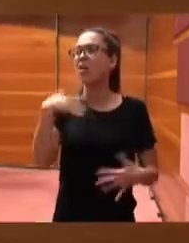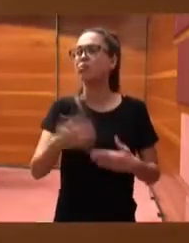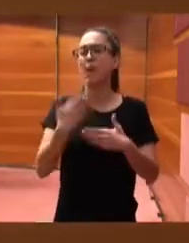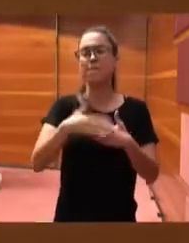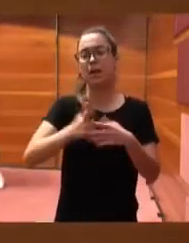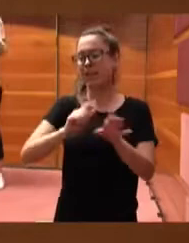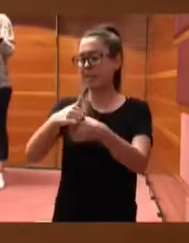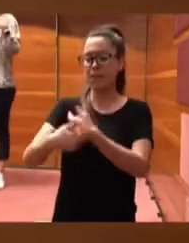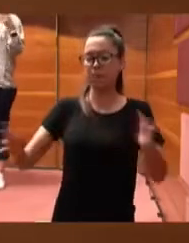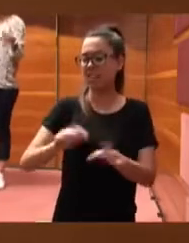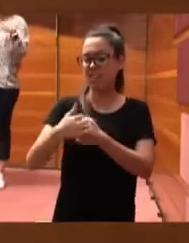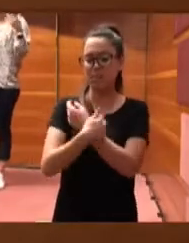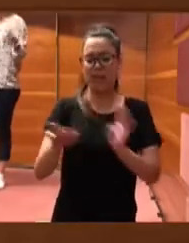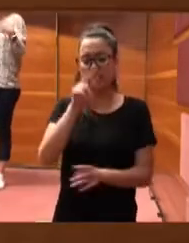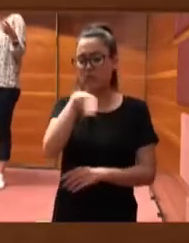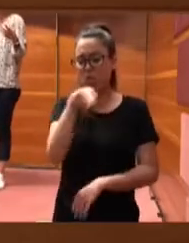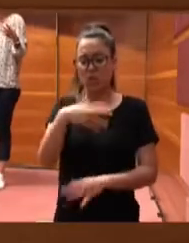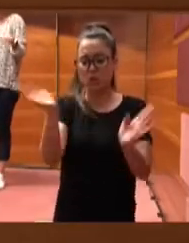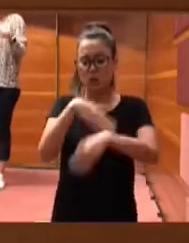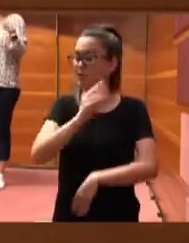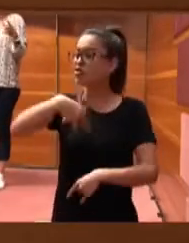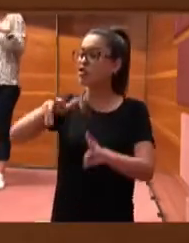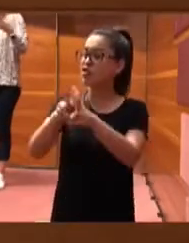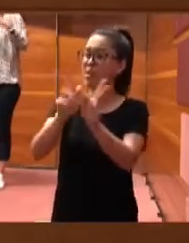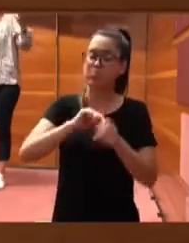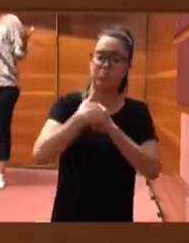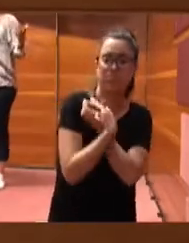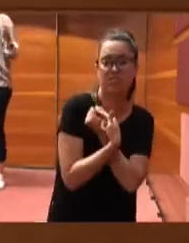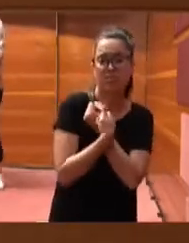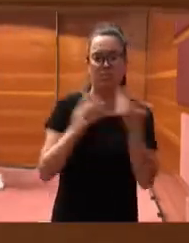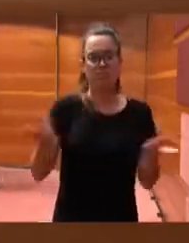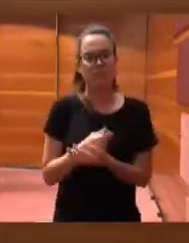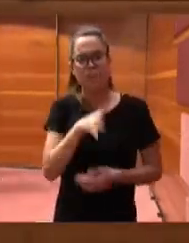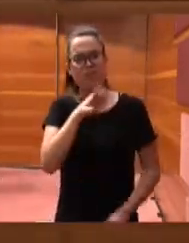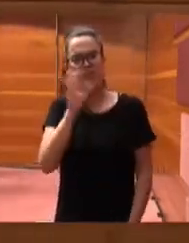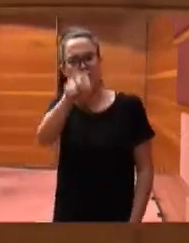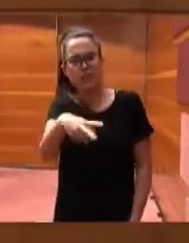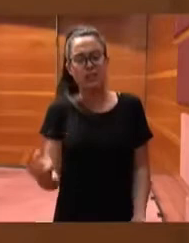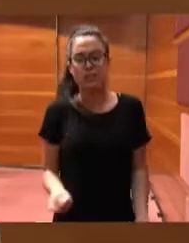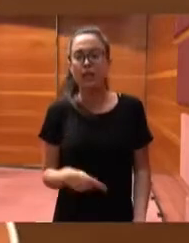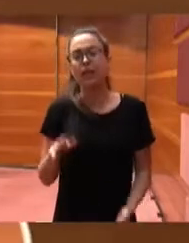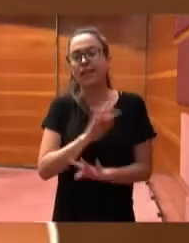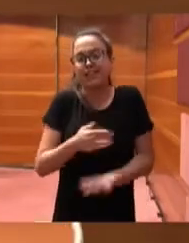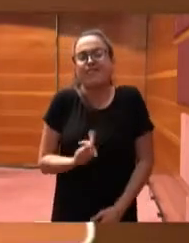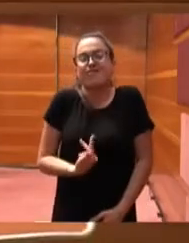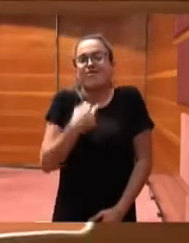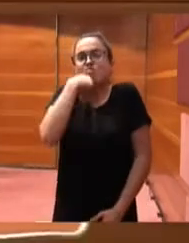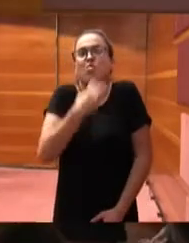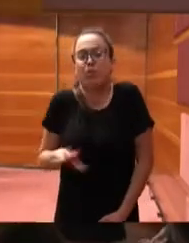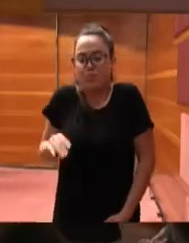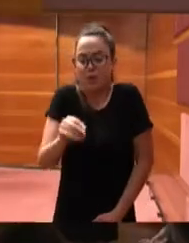participar por participar. Estamos intentando que los ciudadanos se involucren, porque sí, perdonad el tono de bronca, pero es que lo vivo.